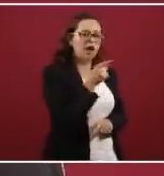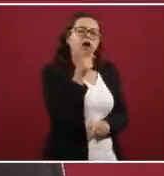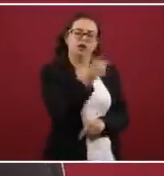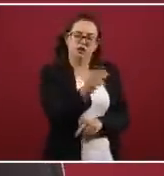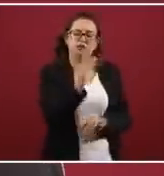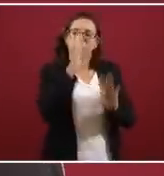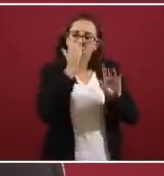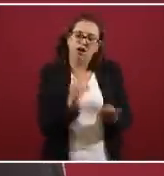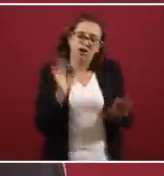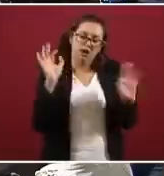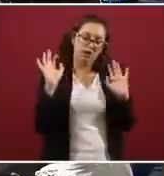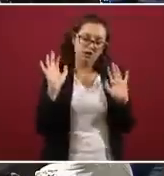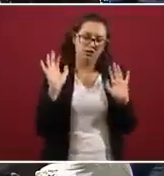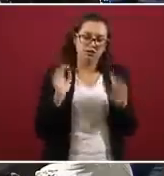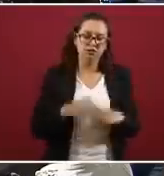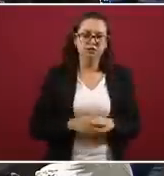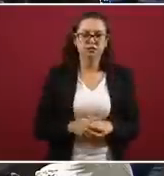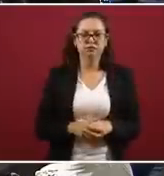la tiene.